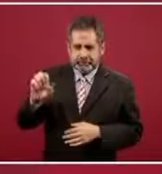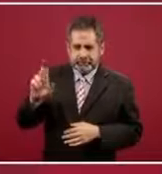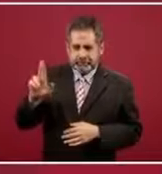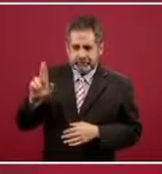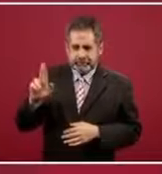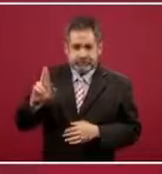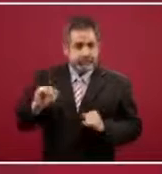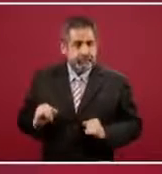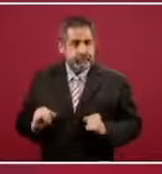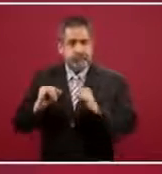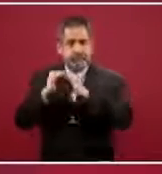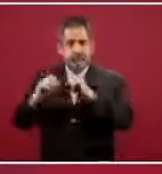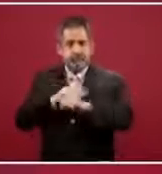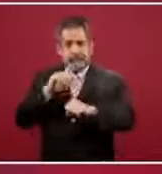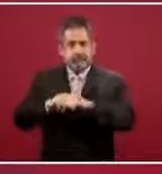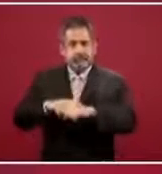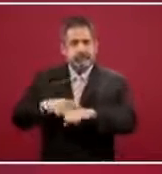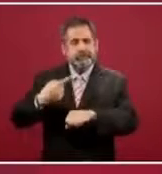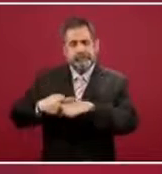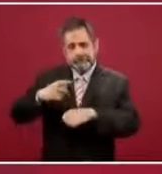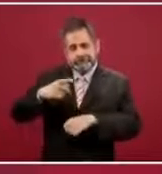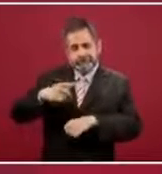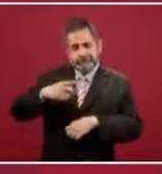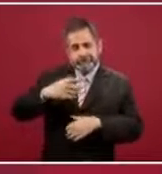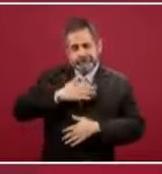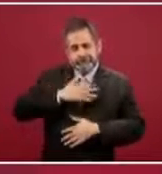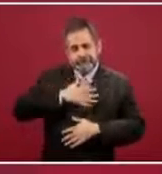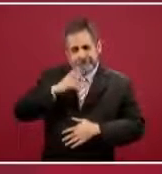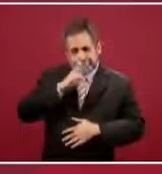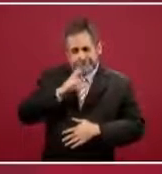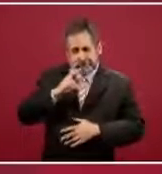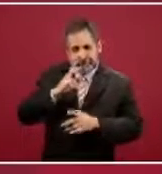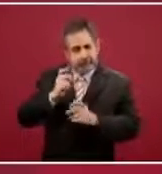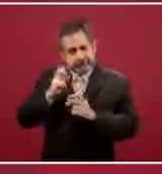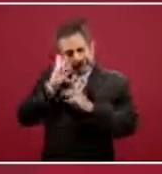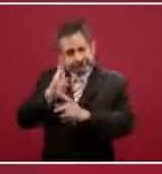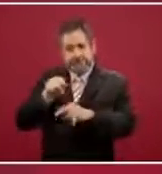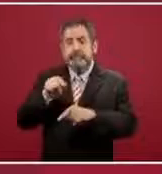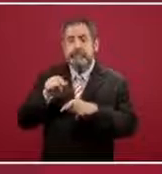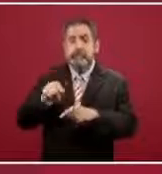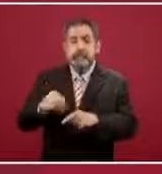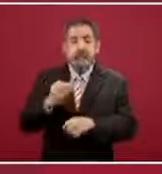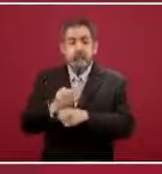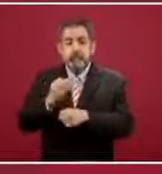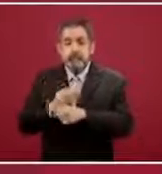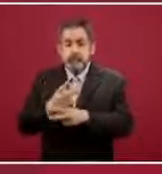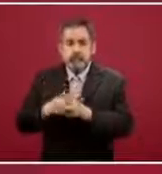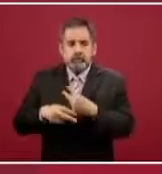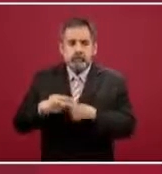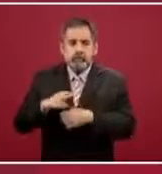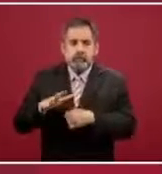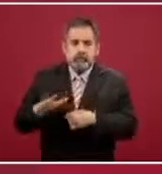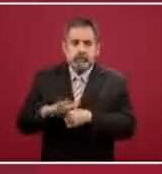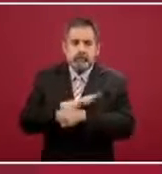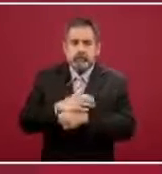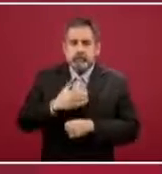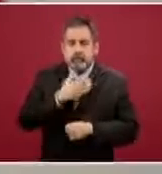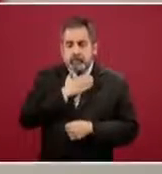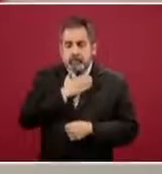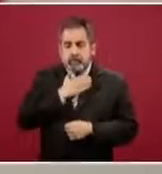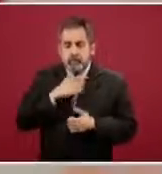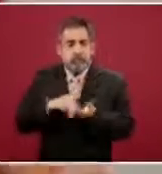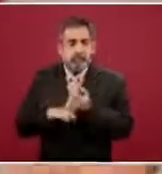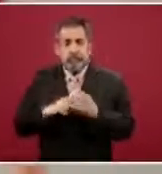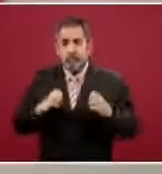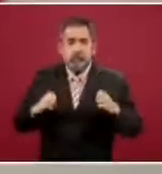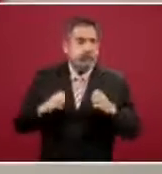instituto nacional de enfermedades respiratorias está en este momento saturándose sobre todo el servicio